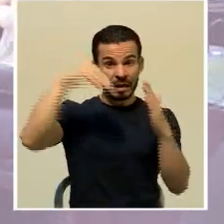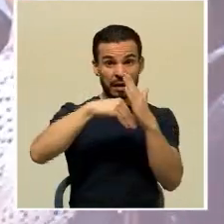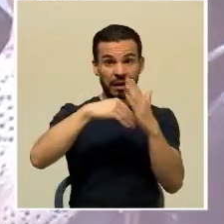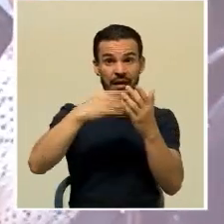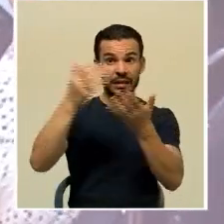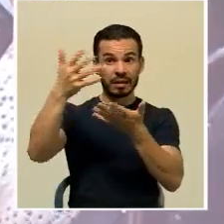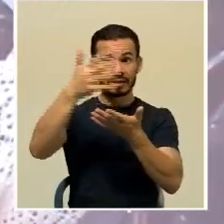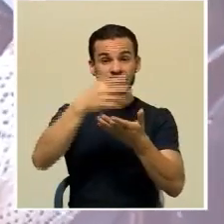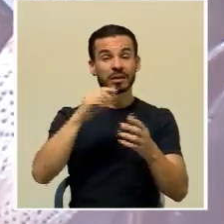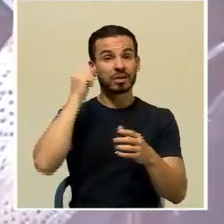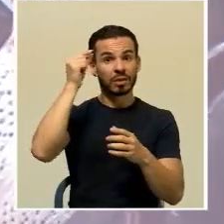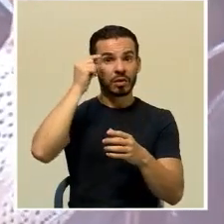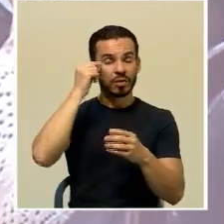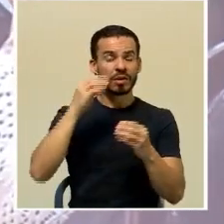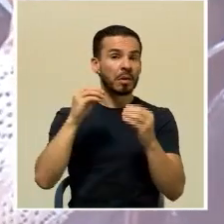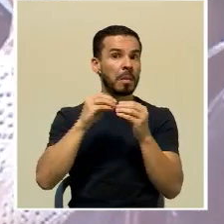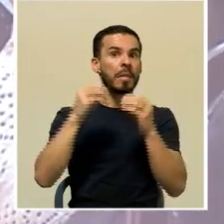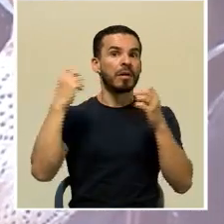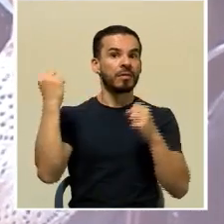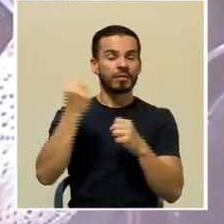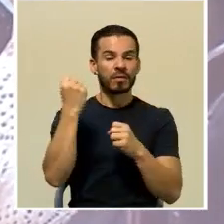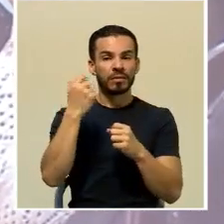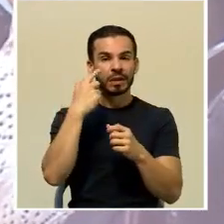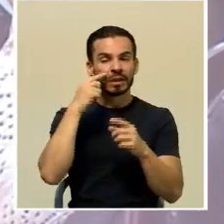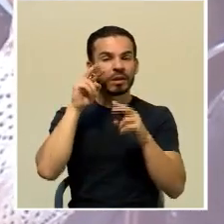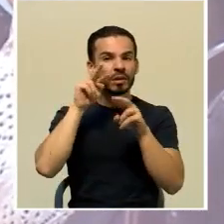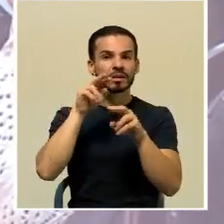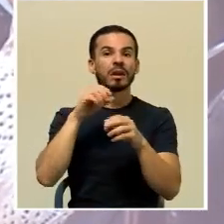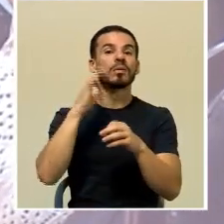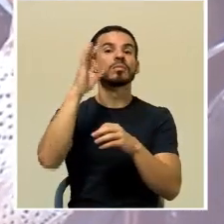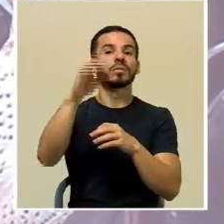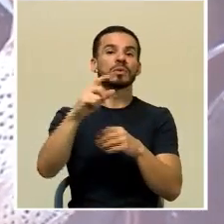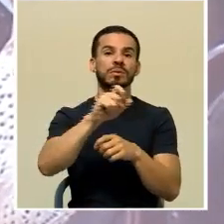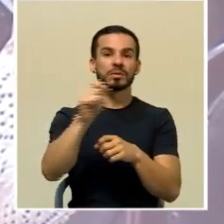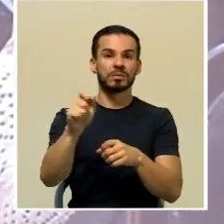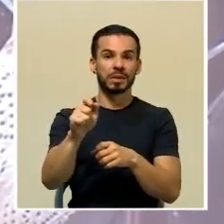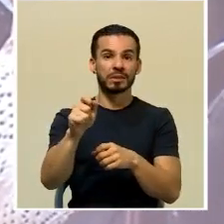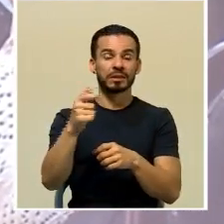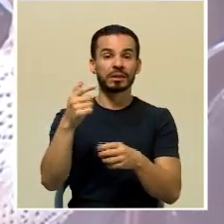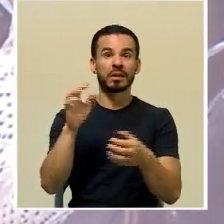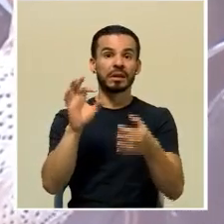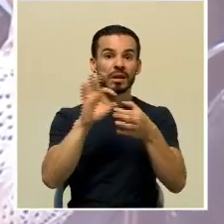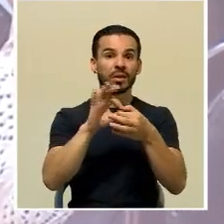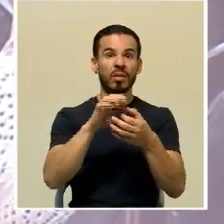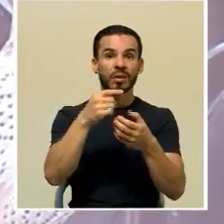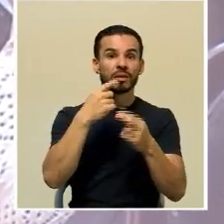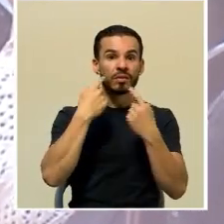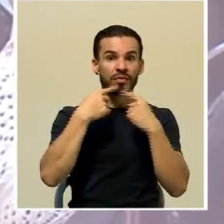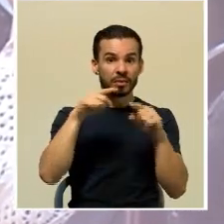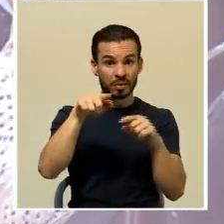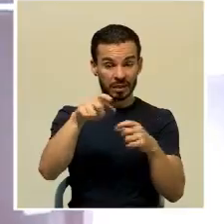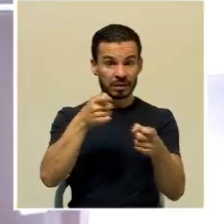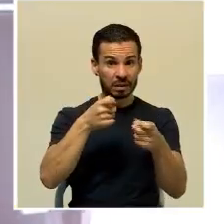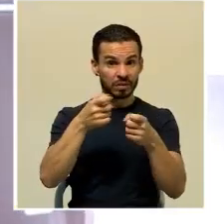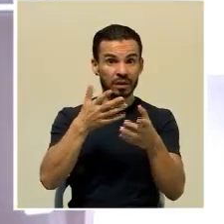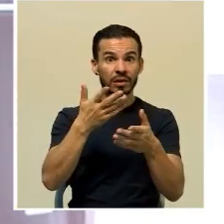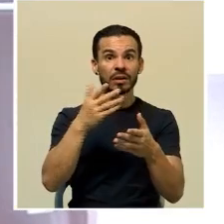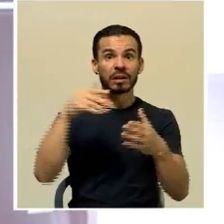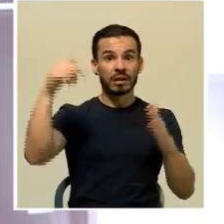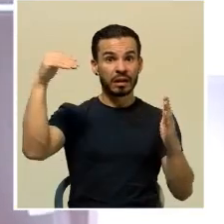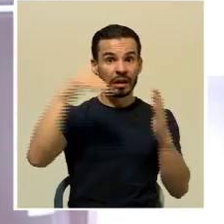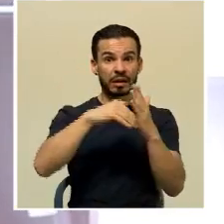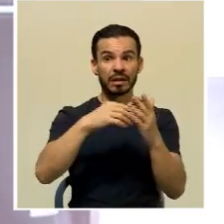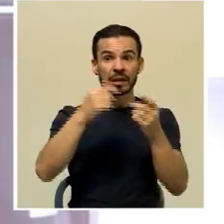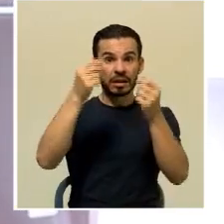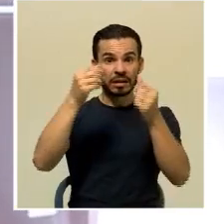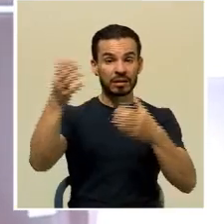ingresos del gobierno podría ser mucho mayor a lo que se estima en los próximos meses. Según un reporte de esta Contraloría, la caída de los